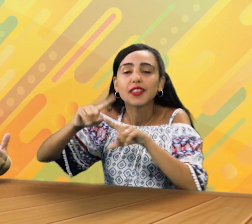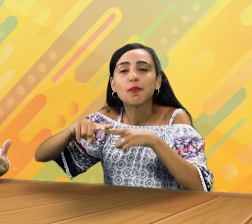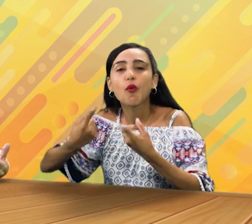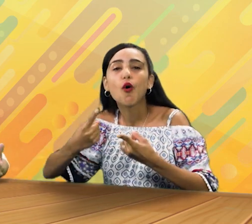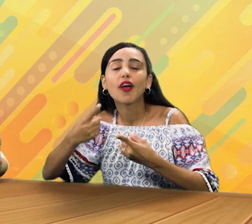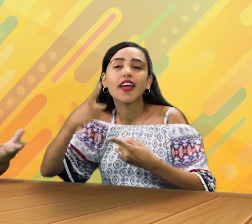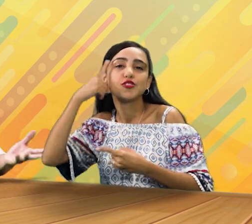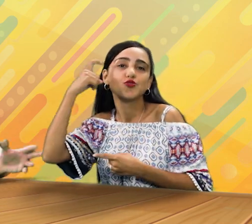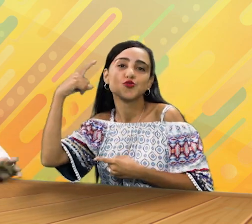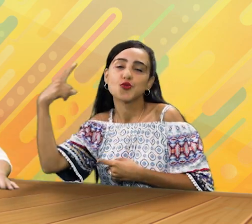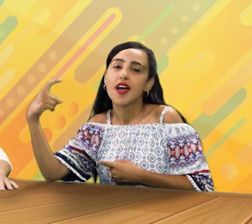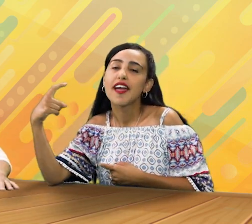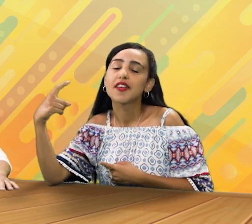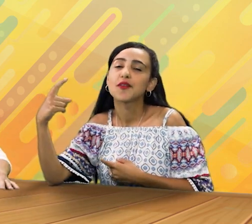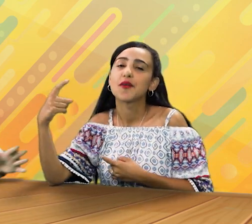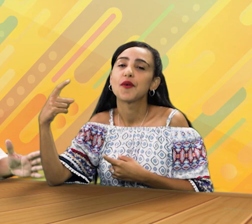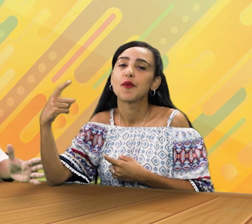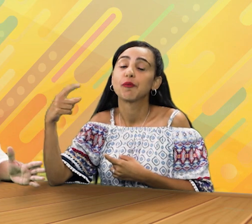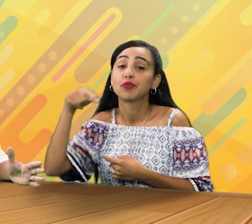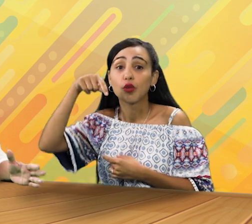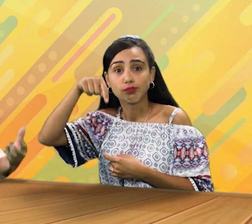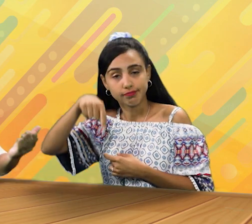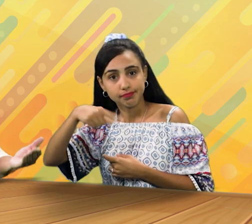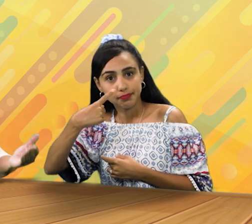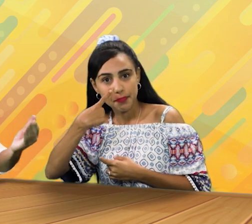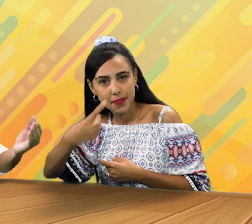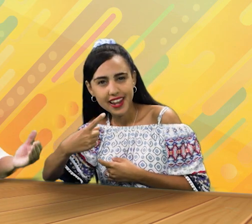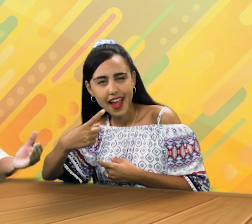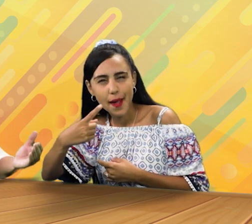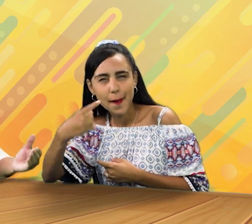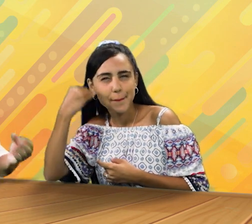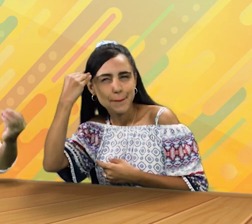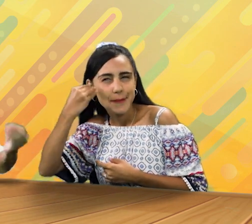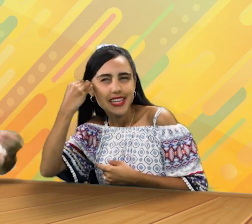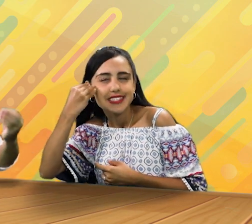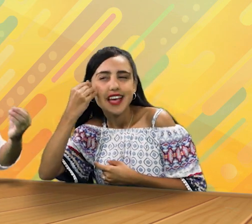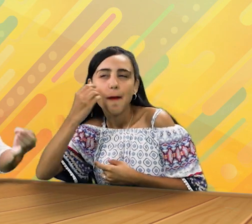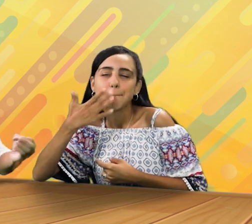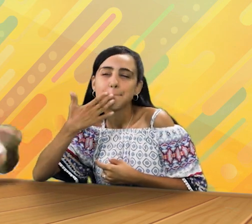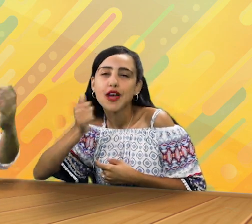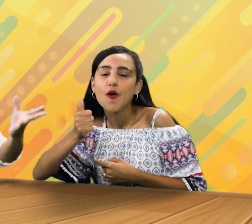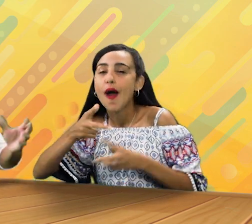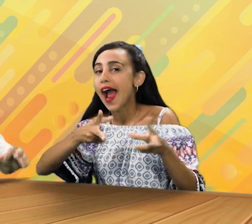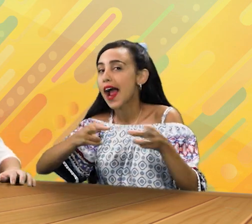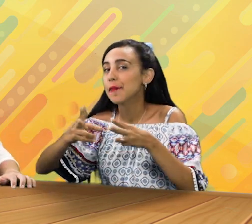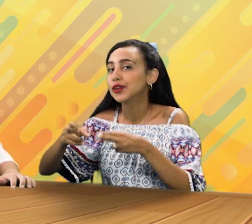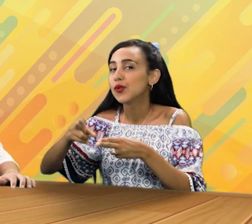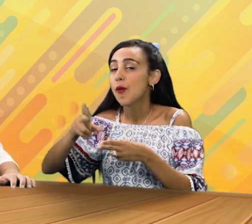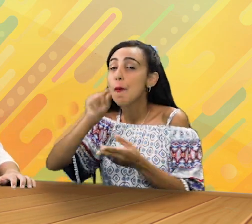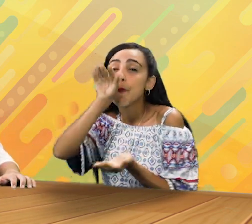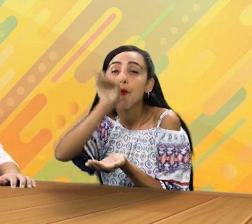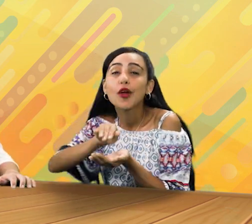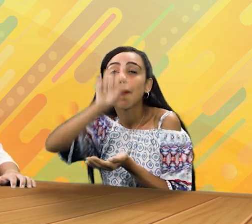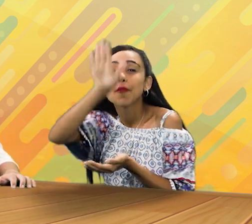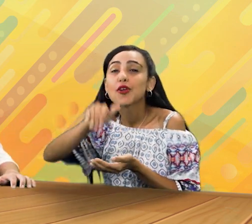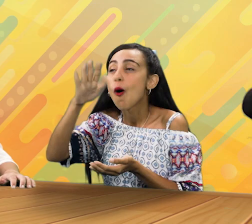sus aspiraciones y sus sueños. Oye, ¿qué te parece si vemos el capítulo del pollito